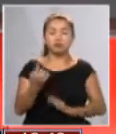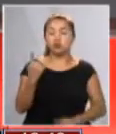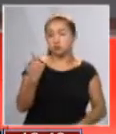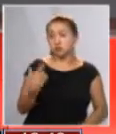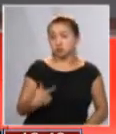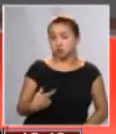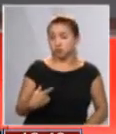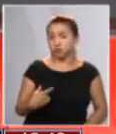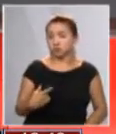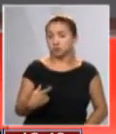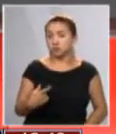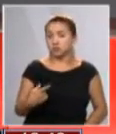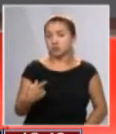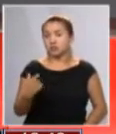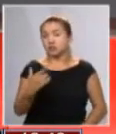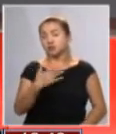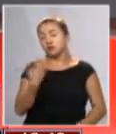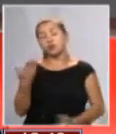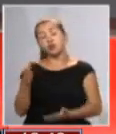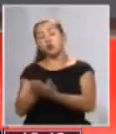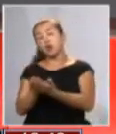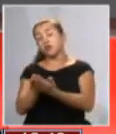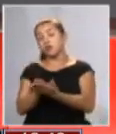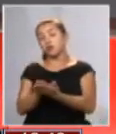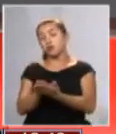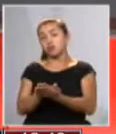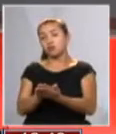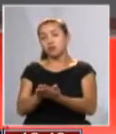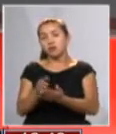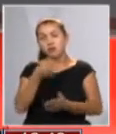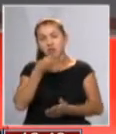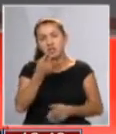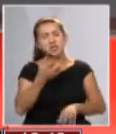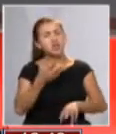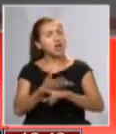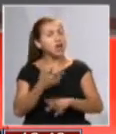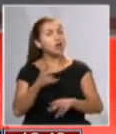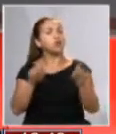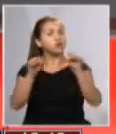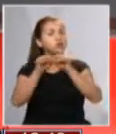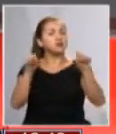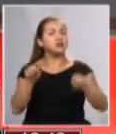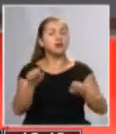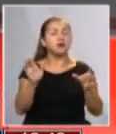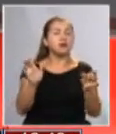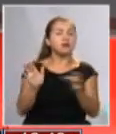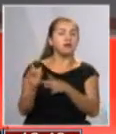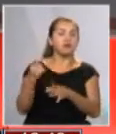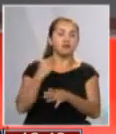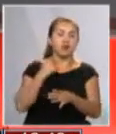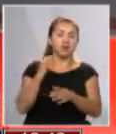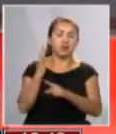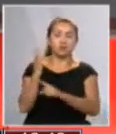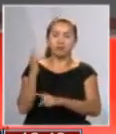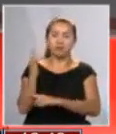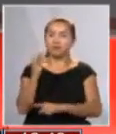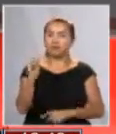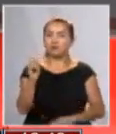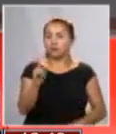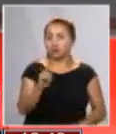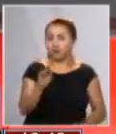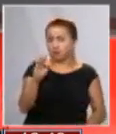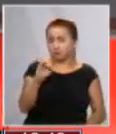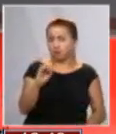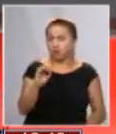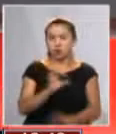persona que se estaba muriendo declaró que había irregularidades, que había un sistema de defraude al fisco. Esto no lo hubiéramos conocido